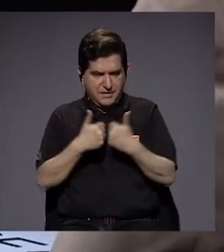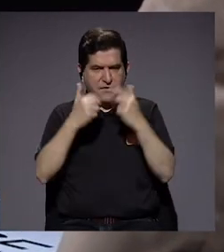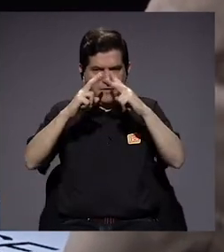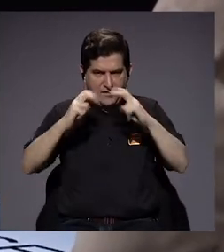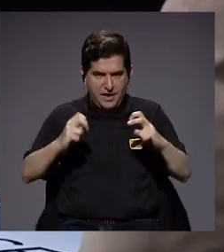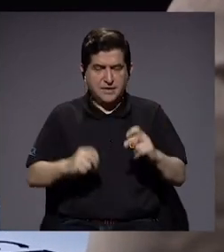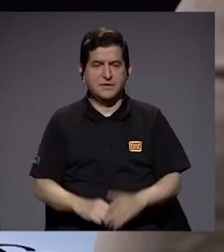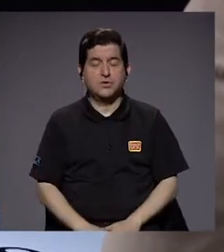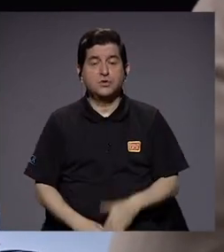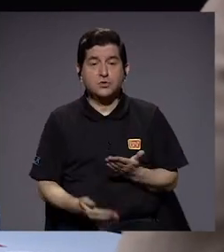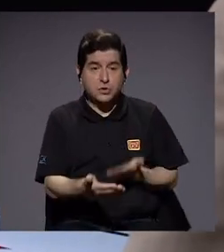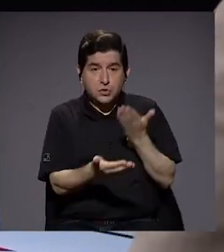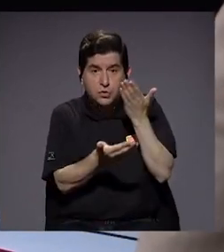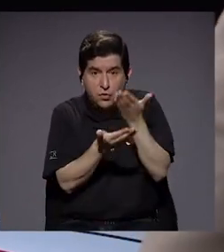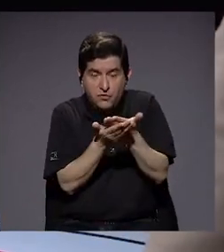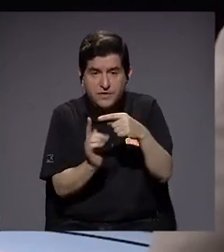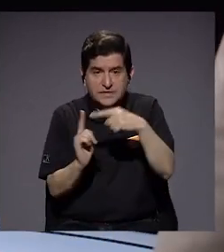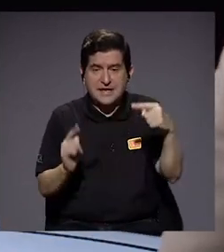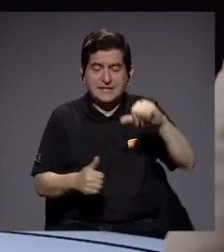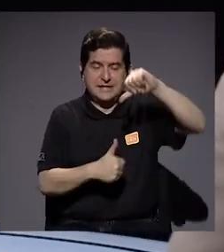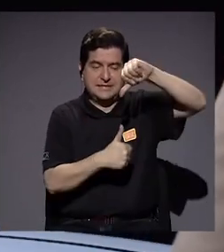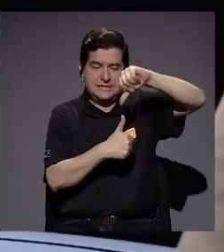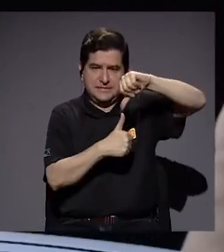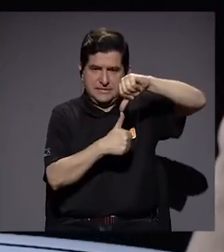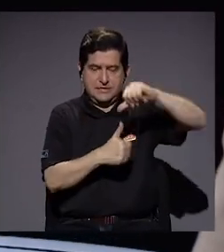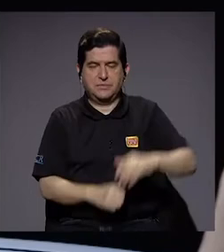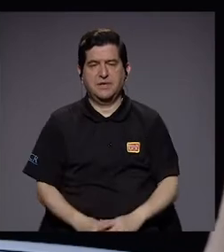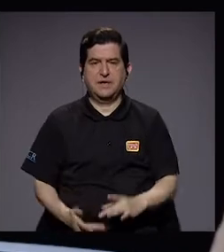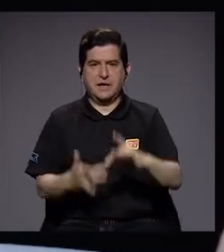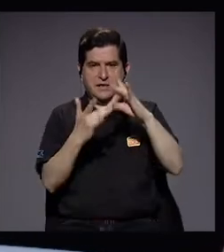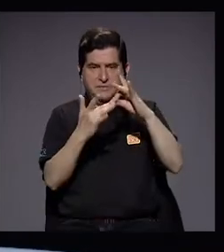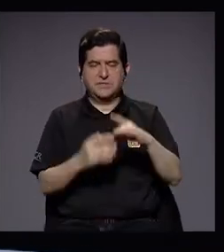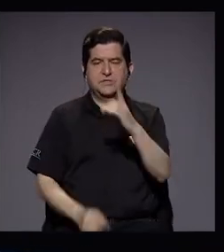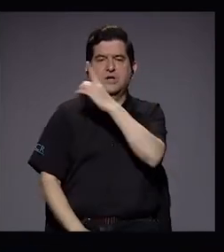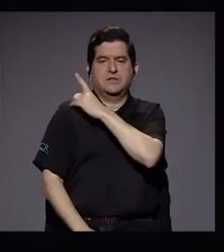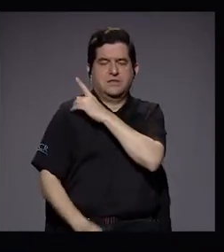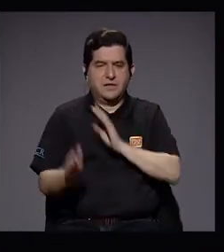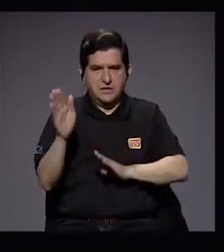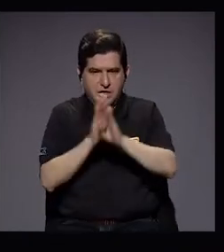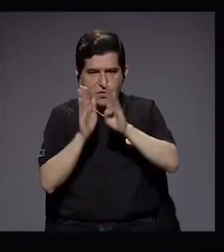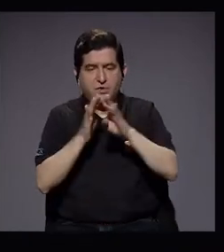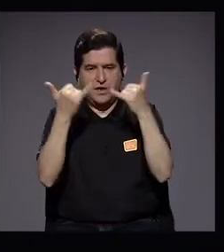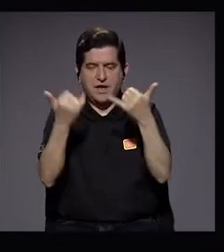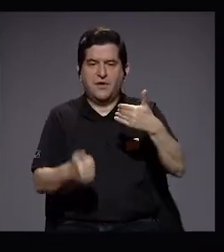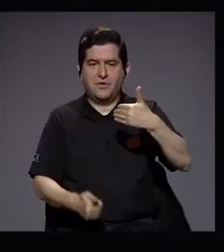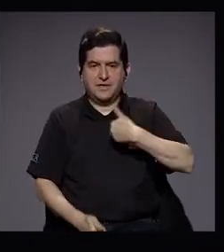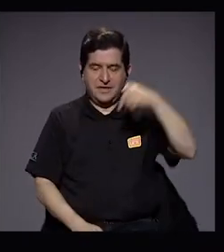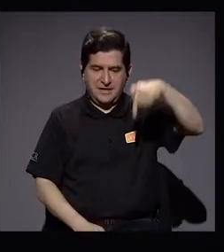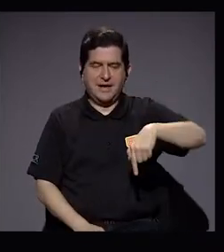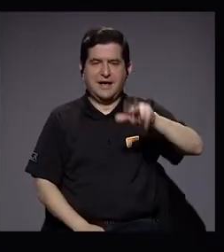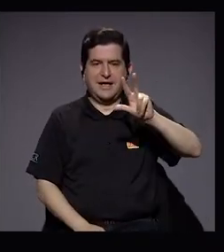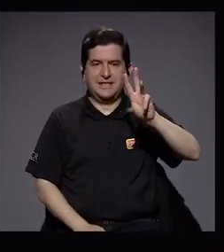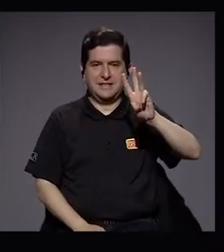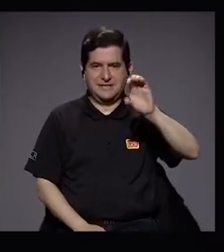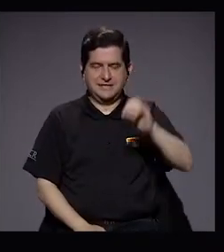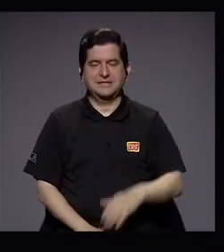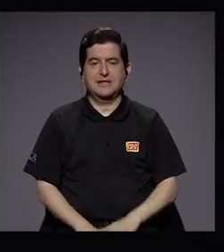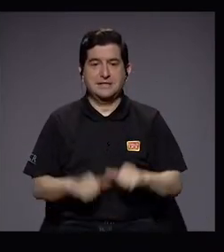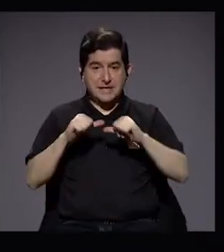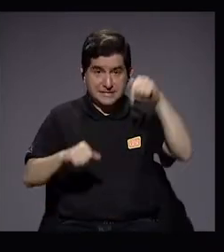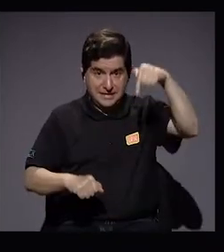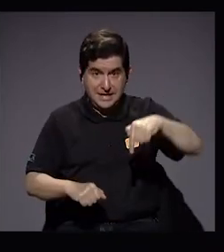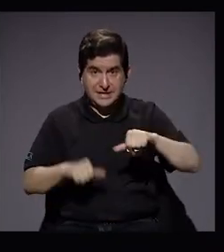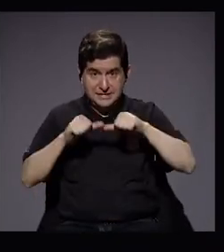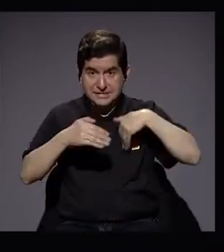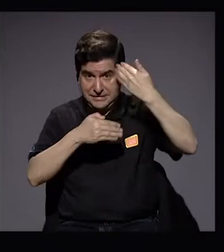que tendría que ofrecerse desde nuestra Centroamérica y sobre todo con un director de desarrollo que hoy tenemos acá en 360. Quédese